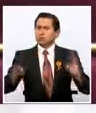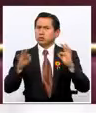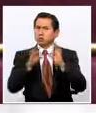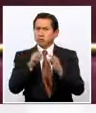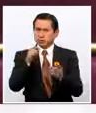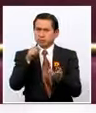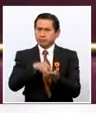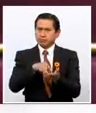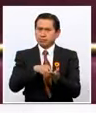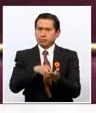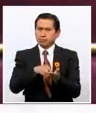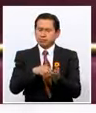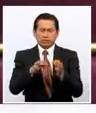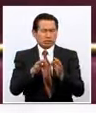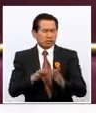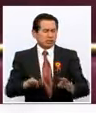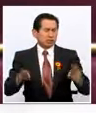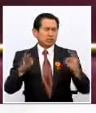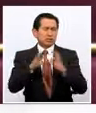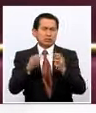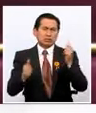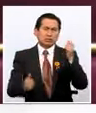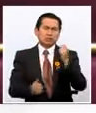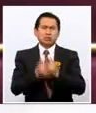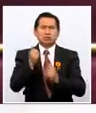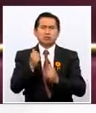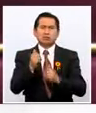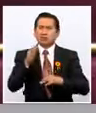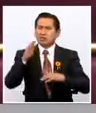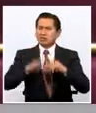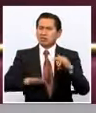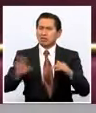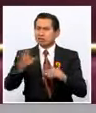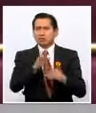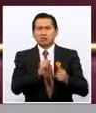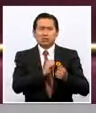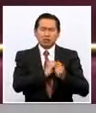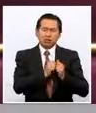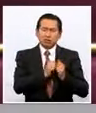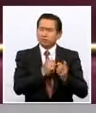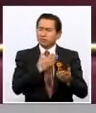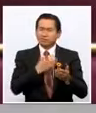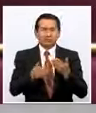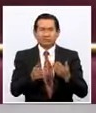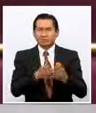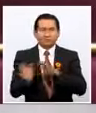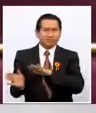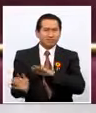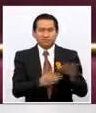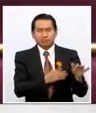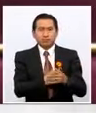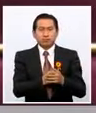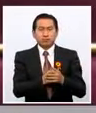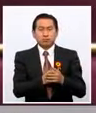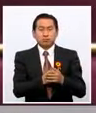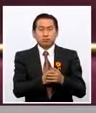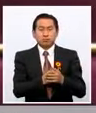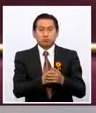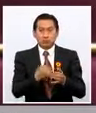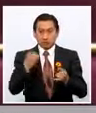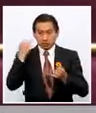mucho más importante que todas sus penas tenemos las ideas claras